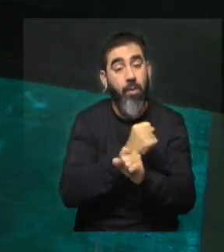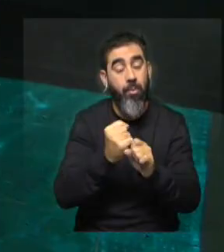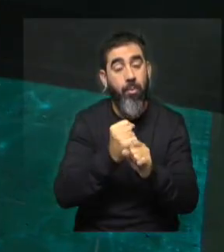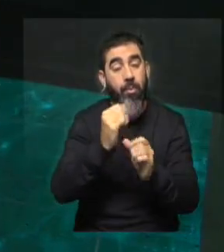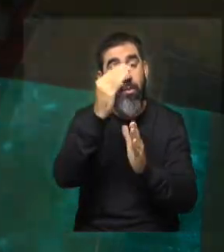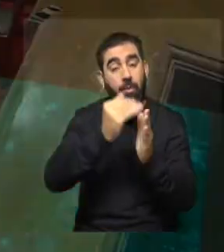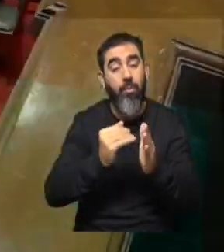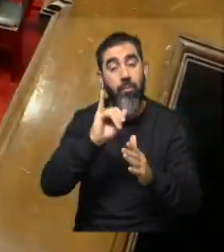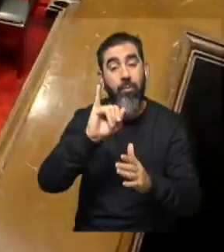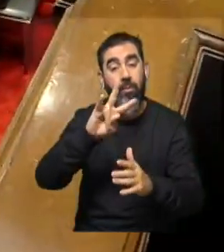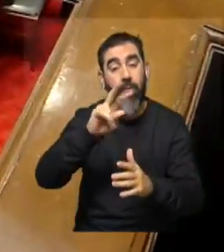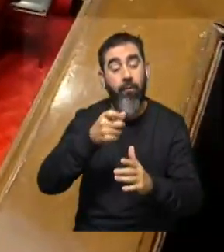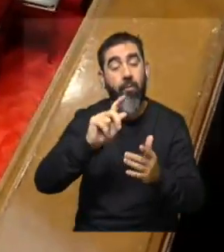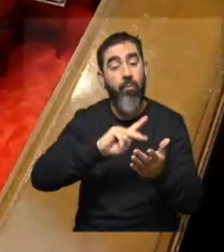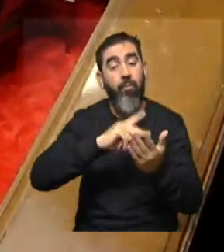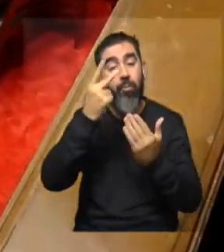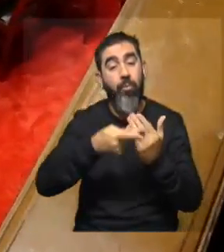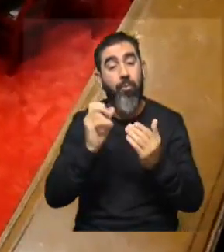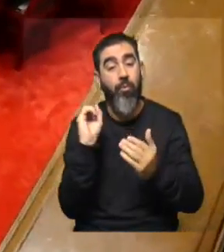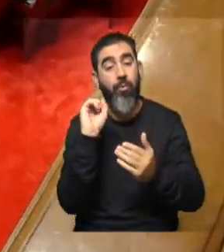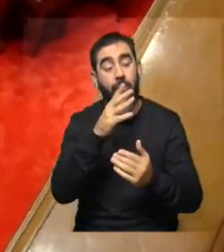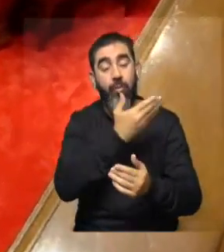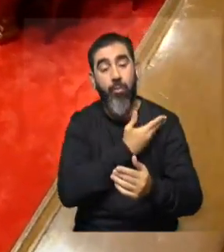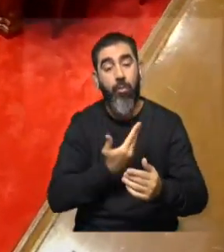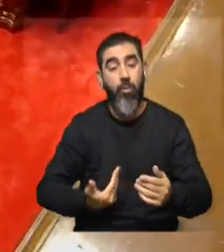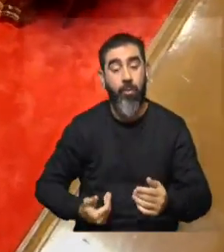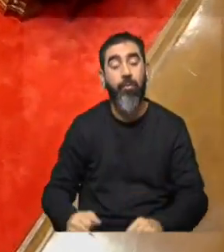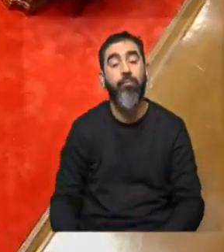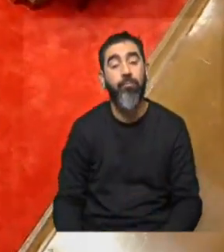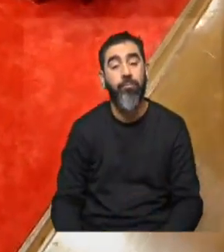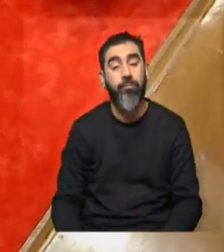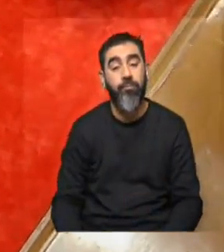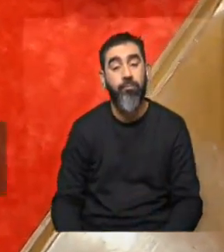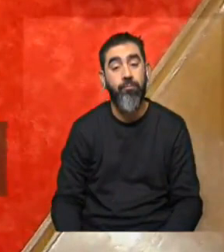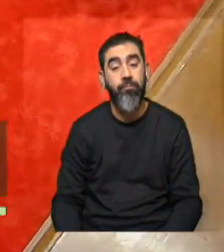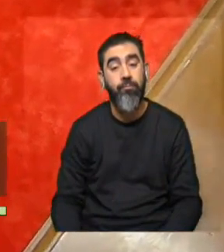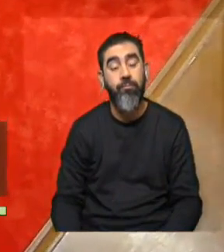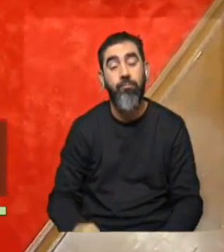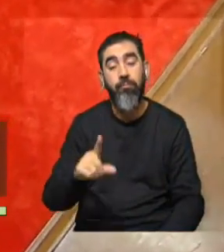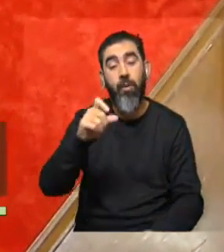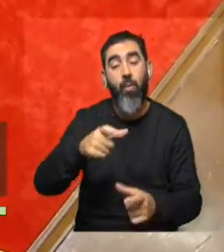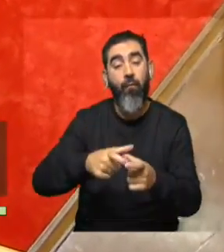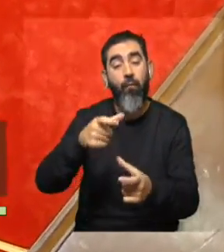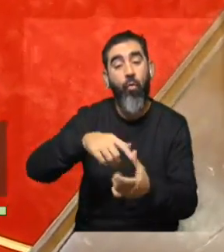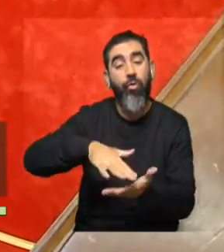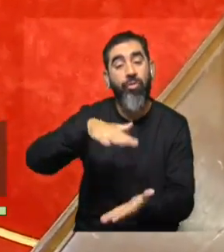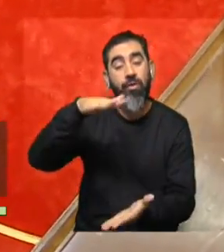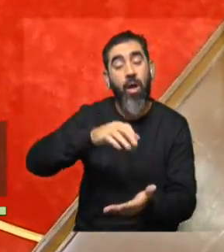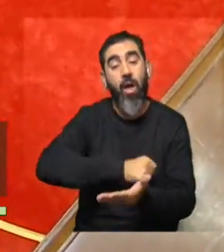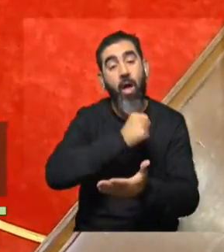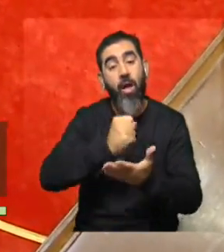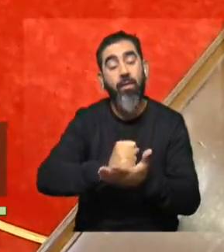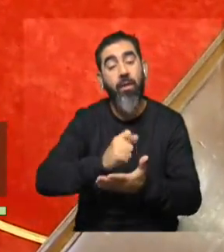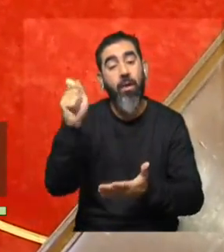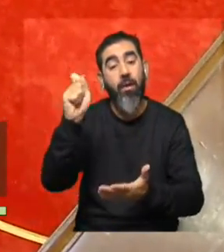exoneración del IVA en un proyecto enviado por el poder ejecutivo esto es va a regir al agua embotellada durante el periodo que dure